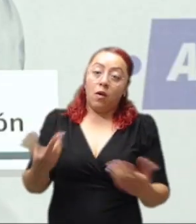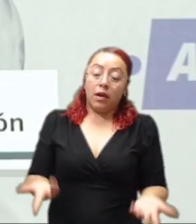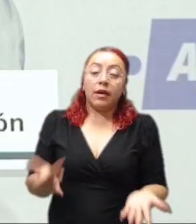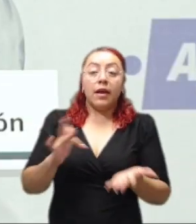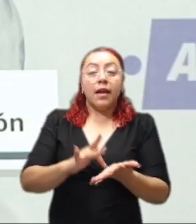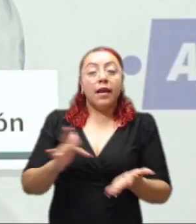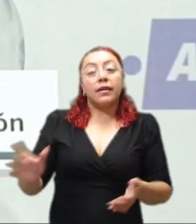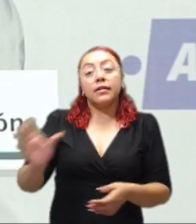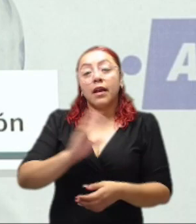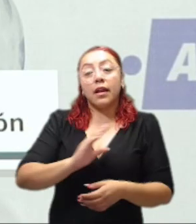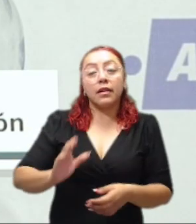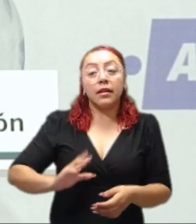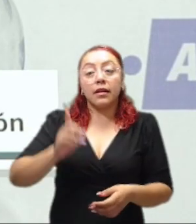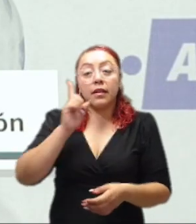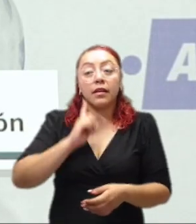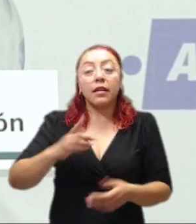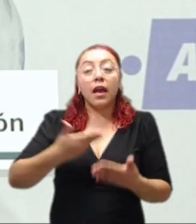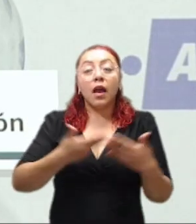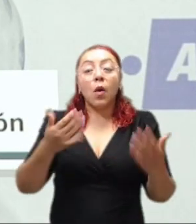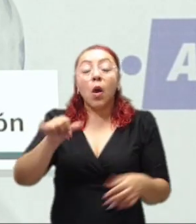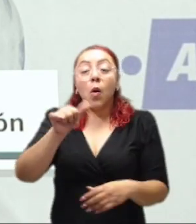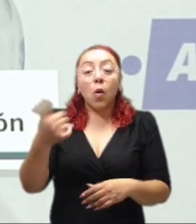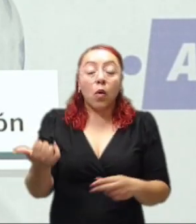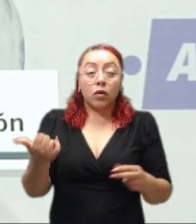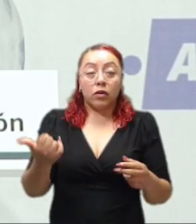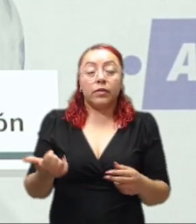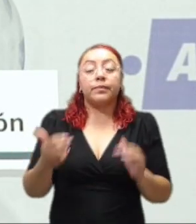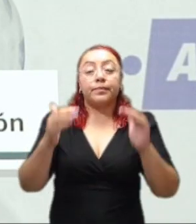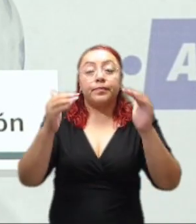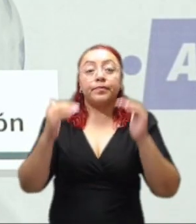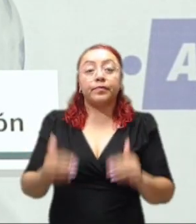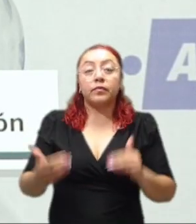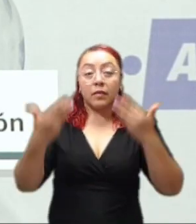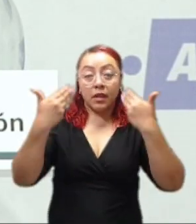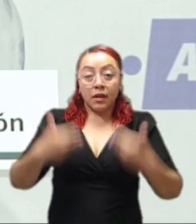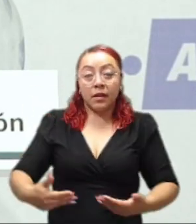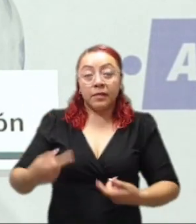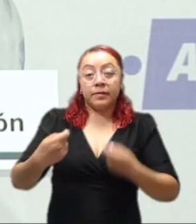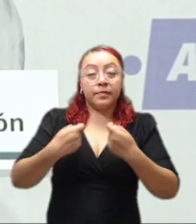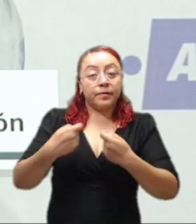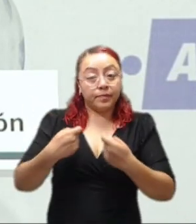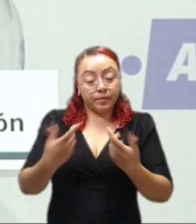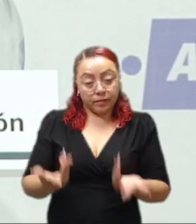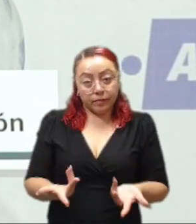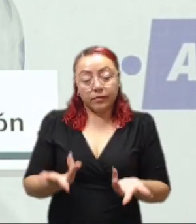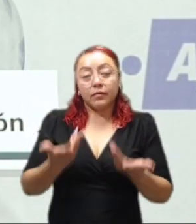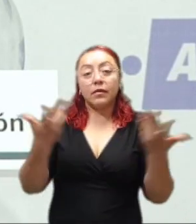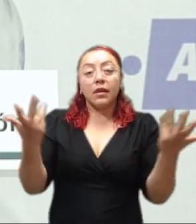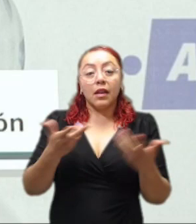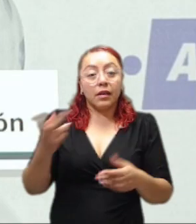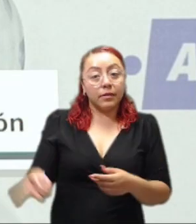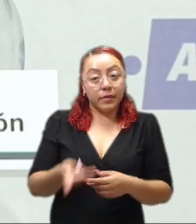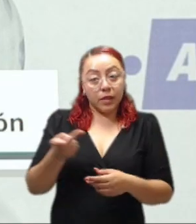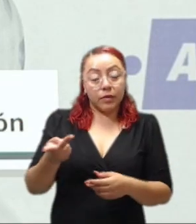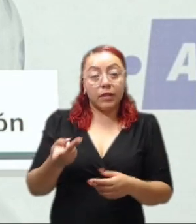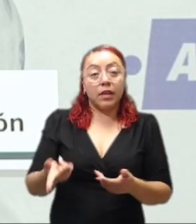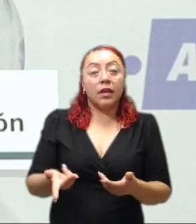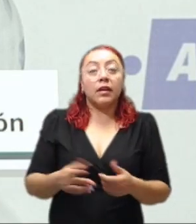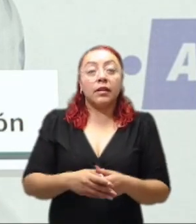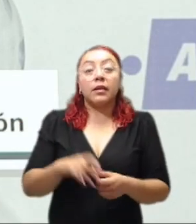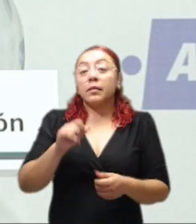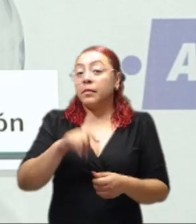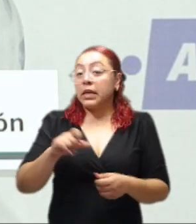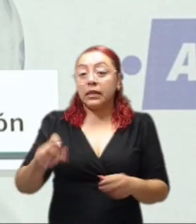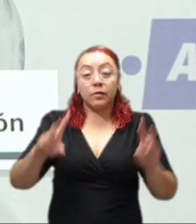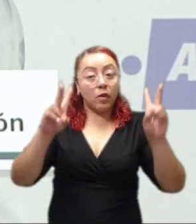a continuación pasaremos al siguiente bloque donde una persona moderadora en este caso le realizará un cuestionamiento continuando con